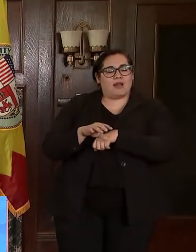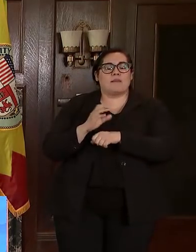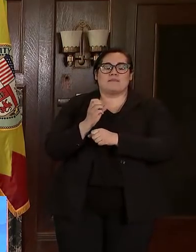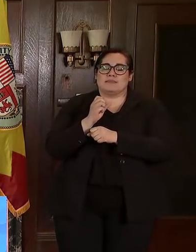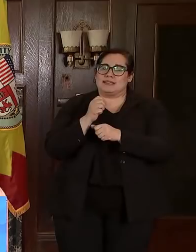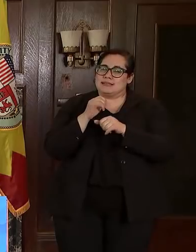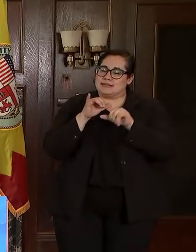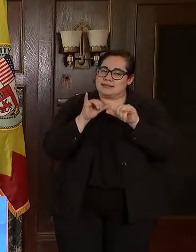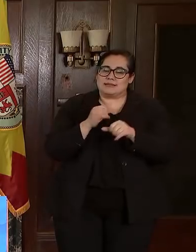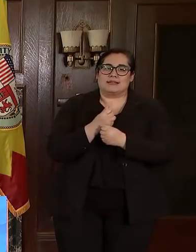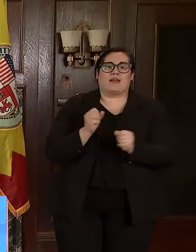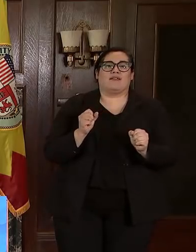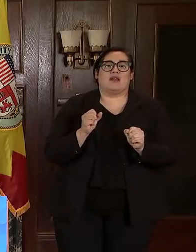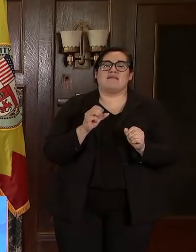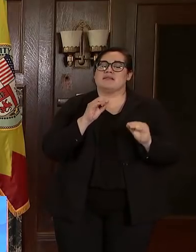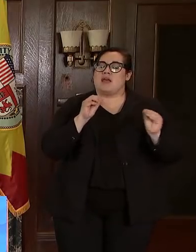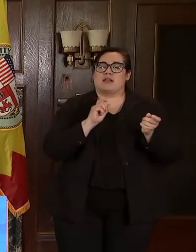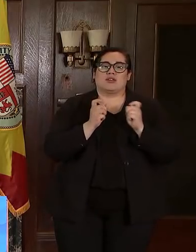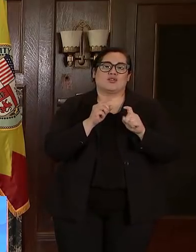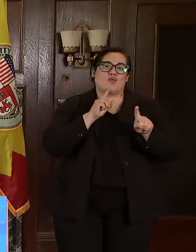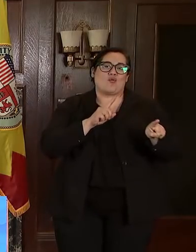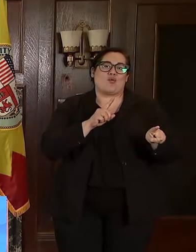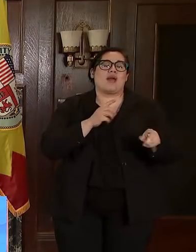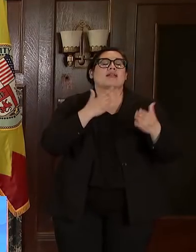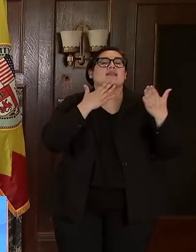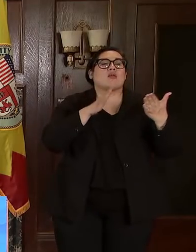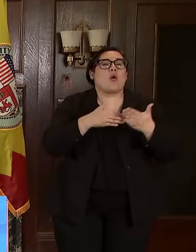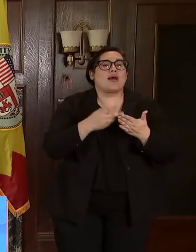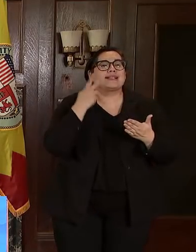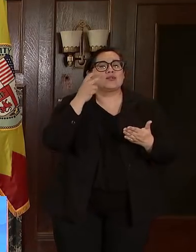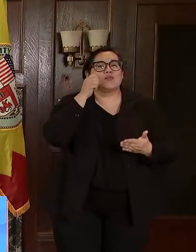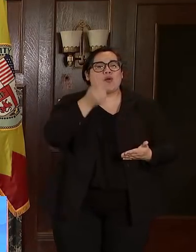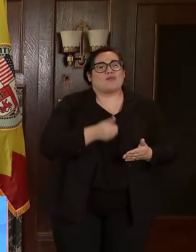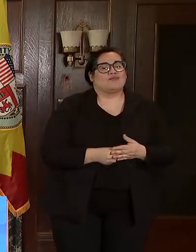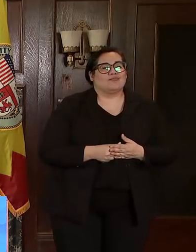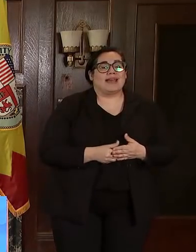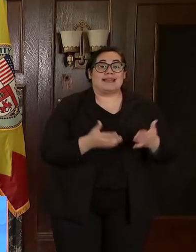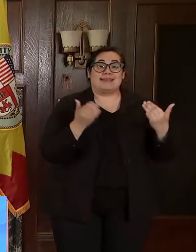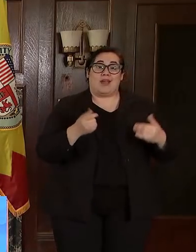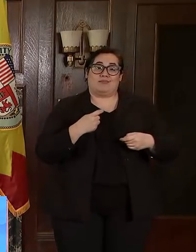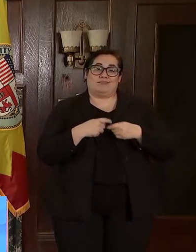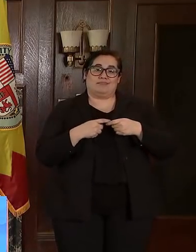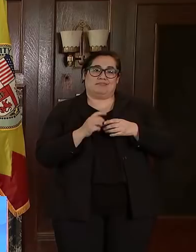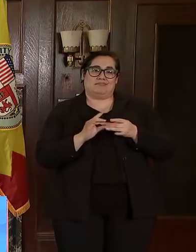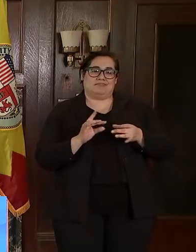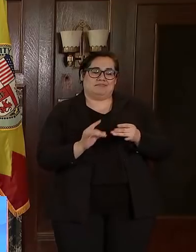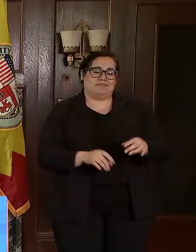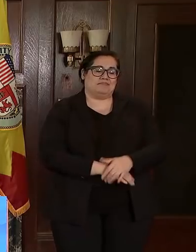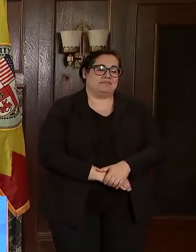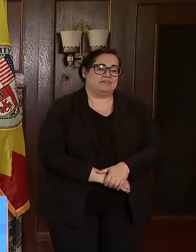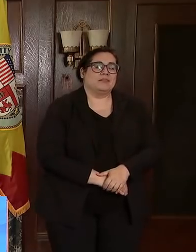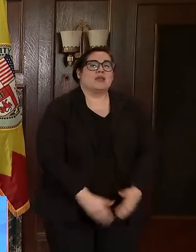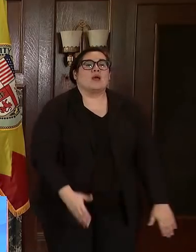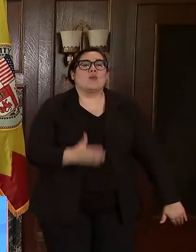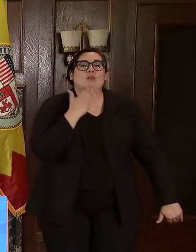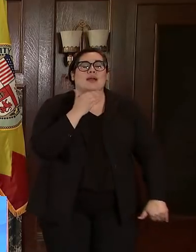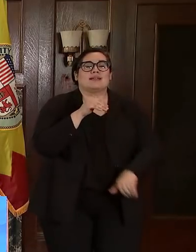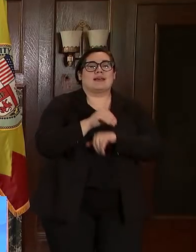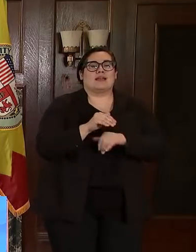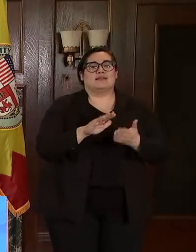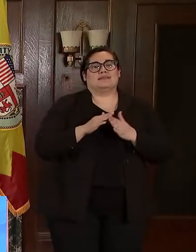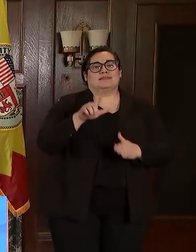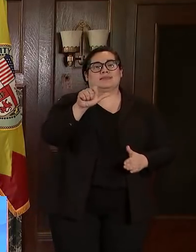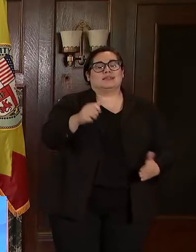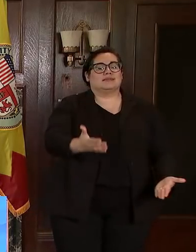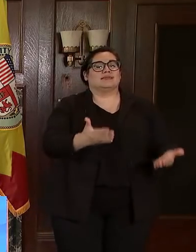remember, it changes nothing else in the order. Thank you all, and I'll see you tomorrow, and now in Spanish. Buenas tardes, Los